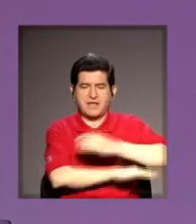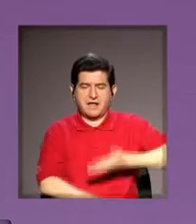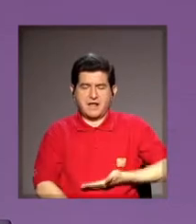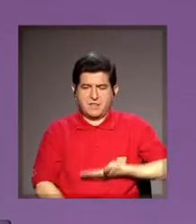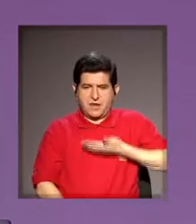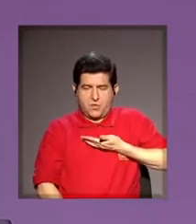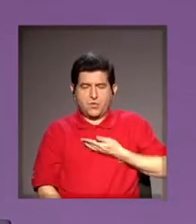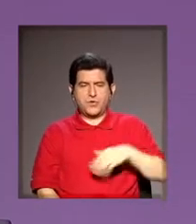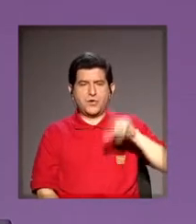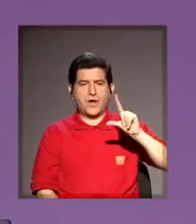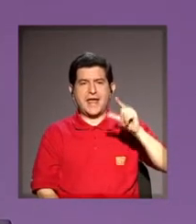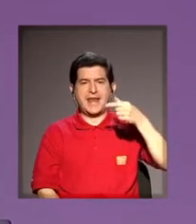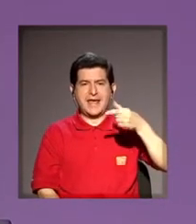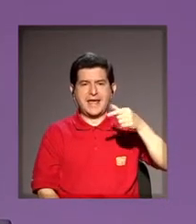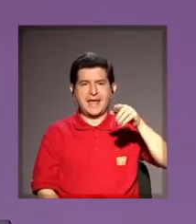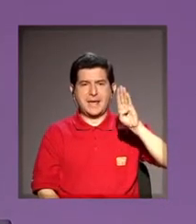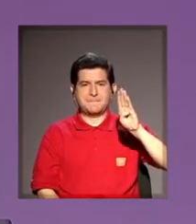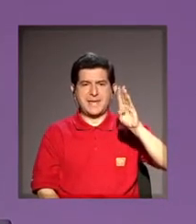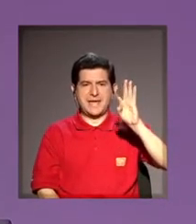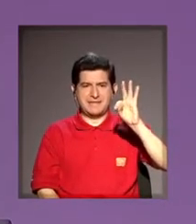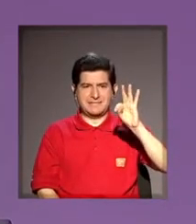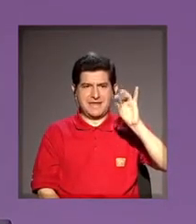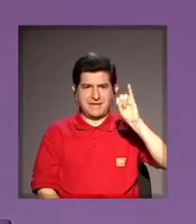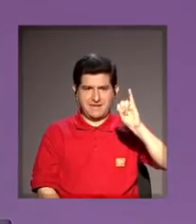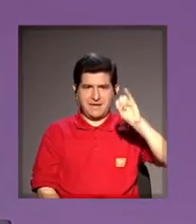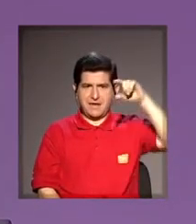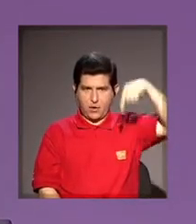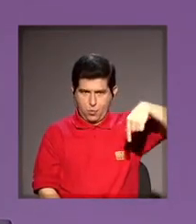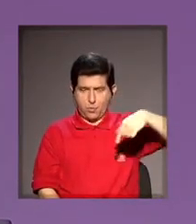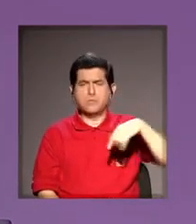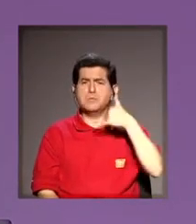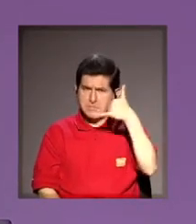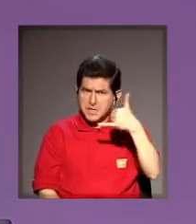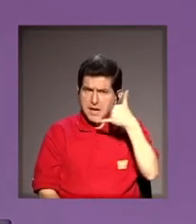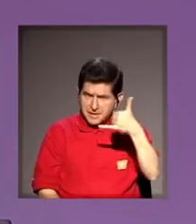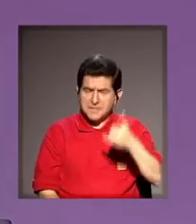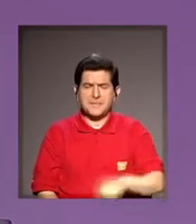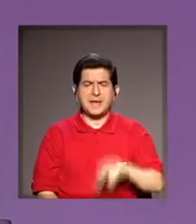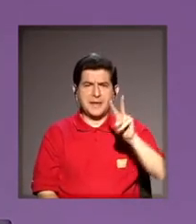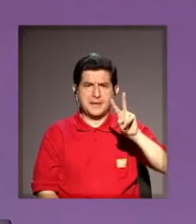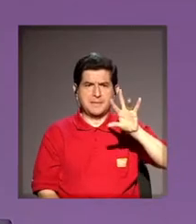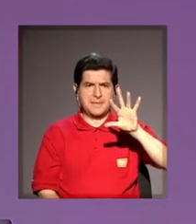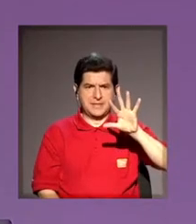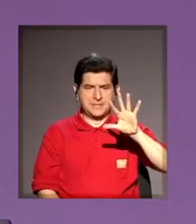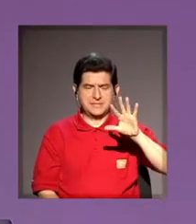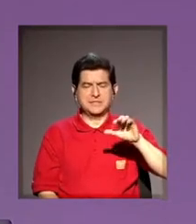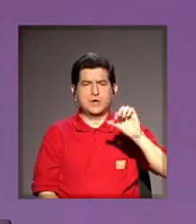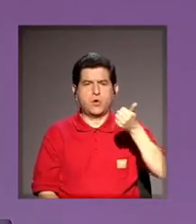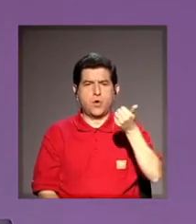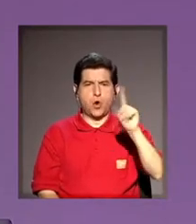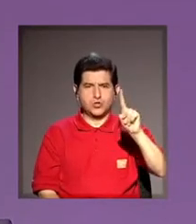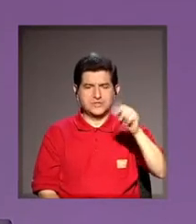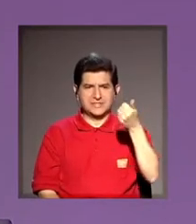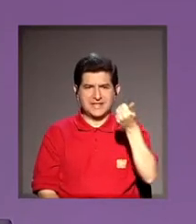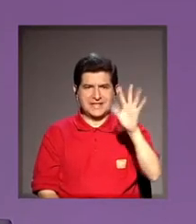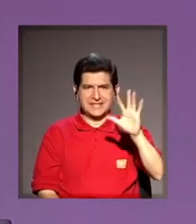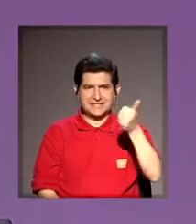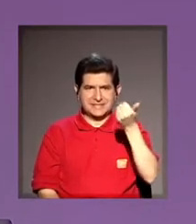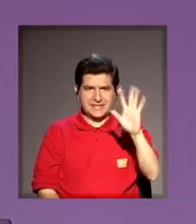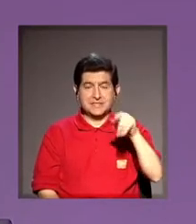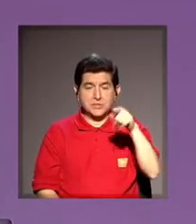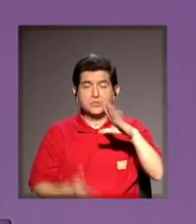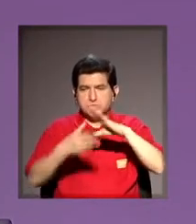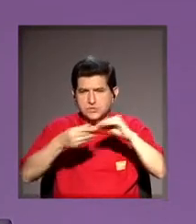y el bético y puede llamarnos al 25 11 15 15 para hacernos llegar sus observaciones